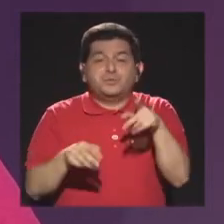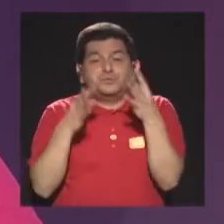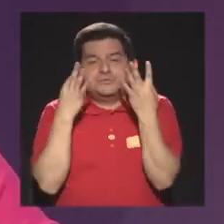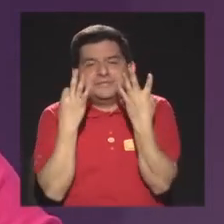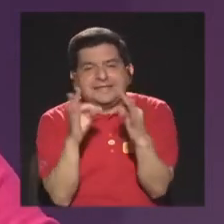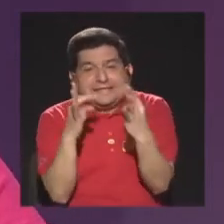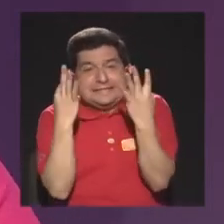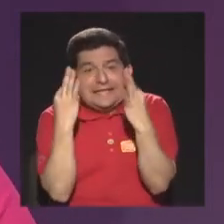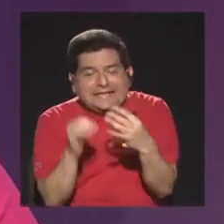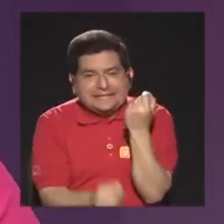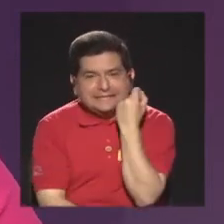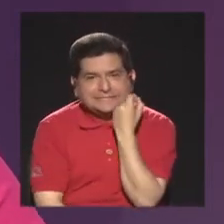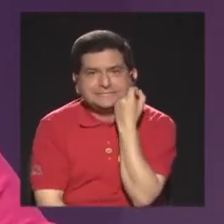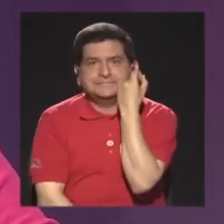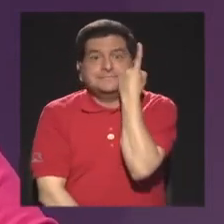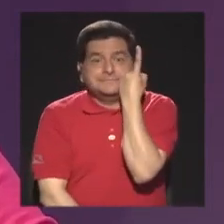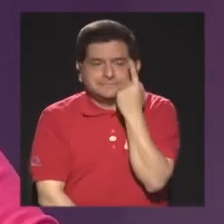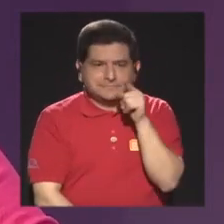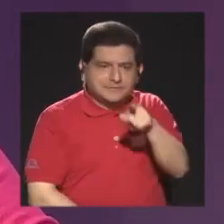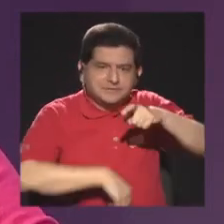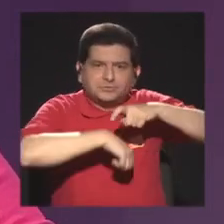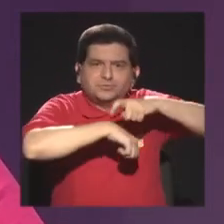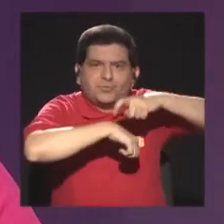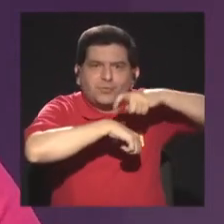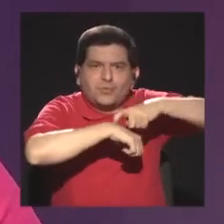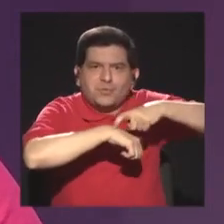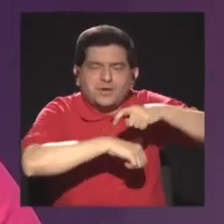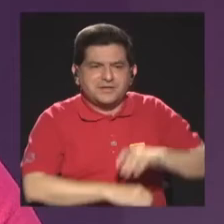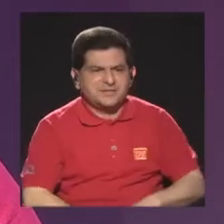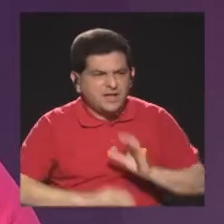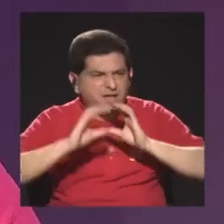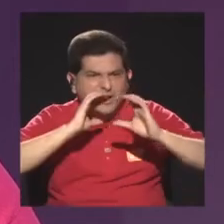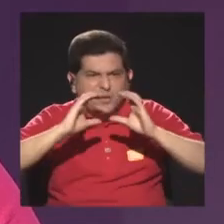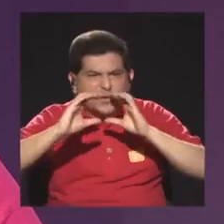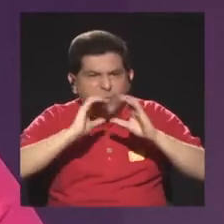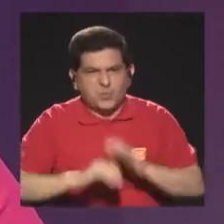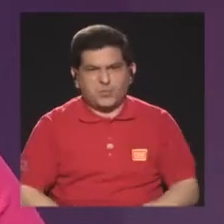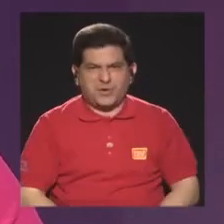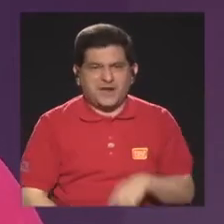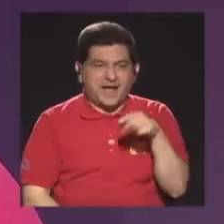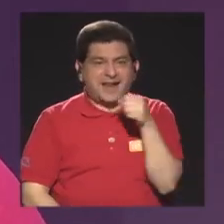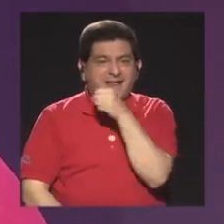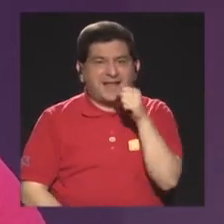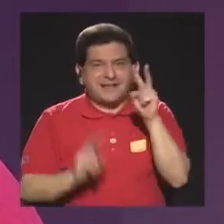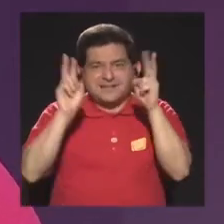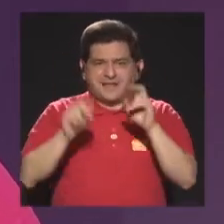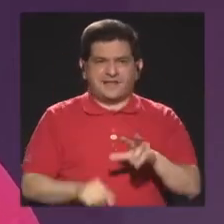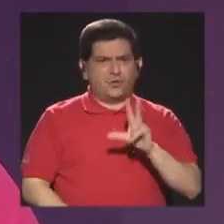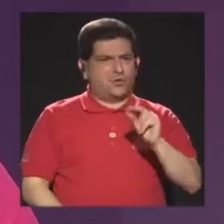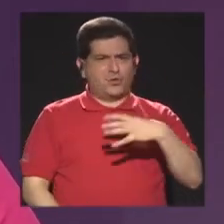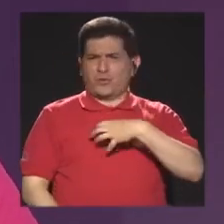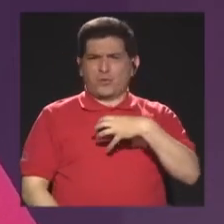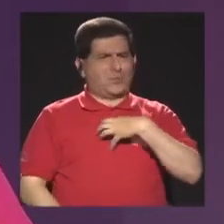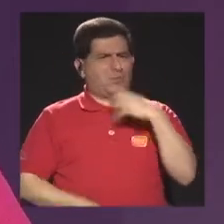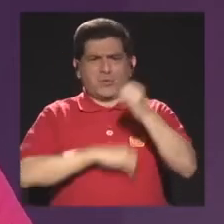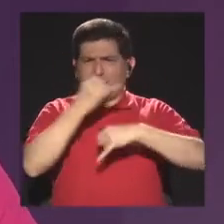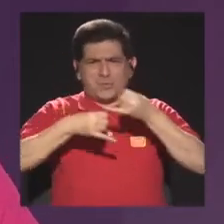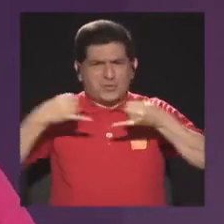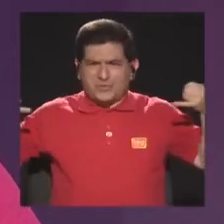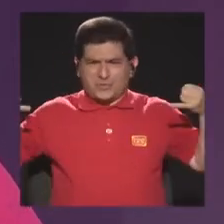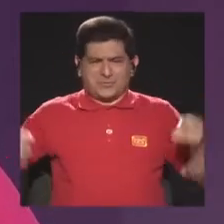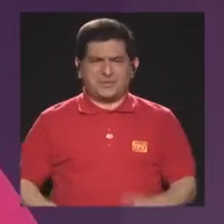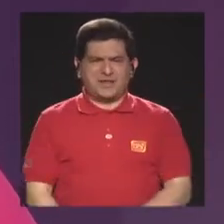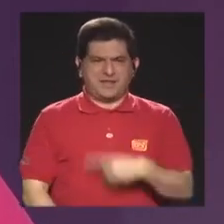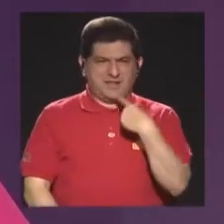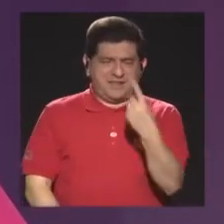tratar de entender lo que están tratando de comunicarte cantado en un idioma que no es de ellos. Por ejemplo,